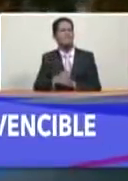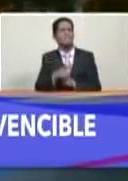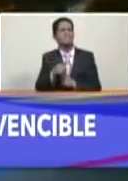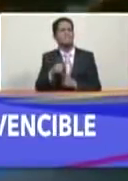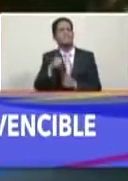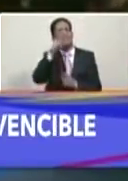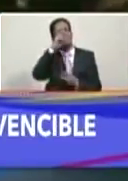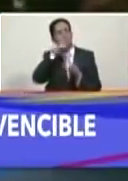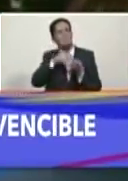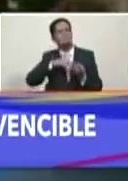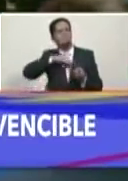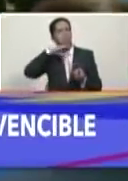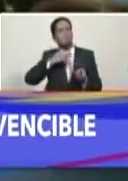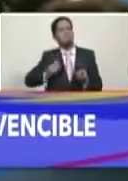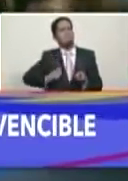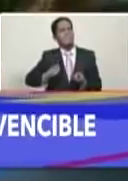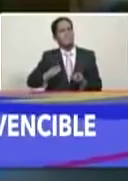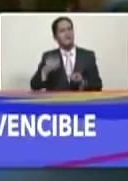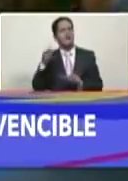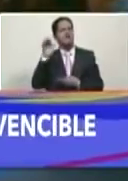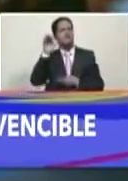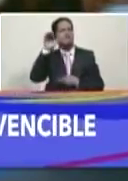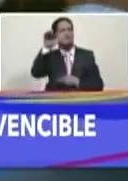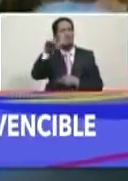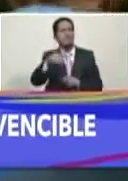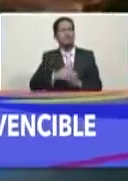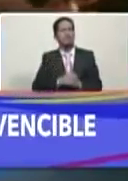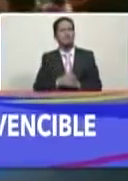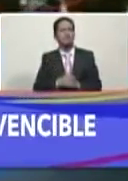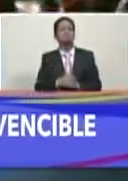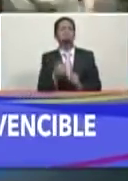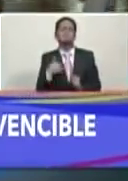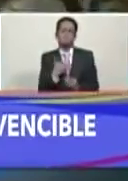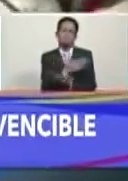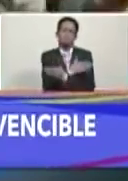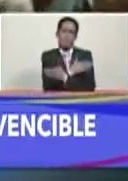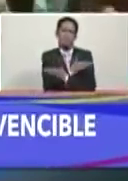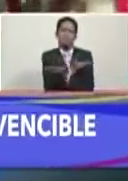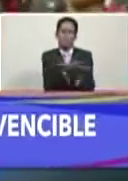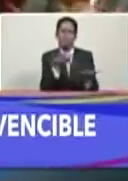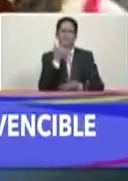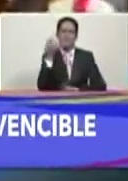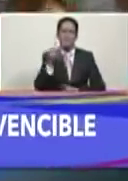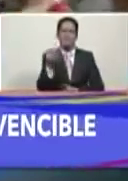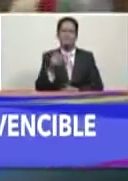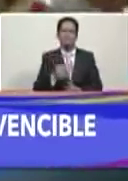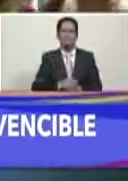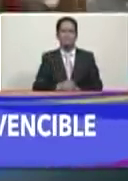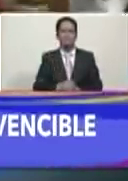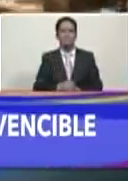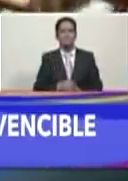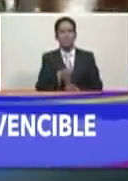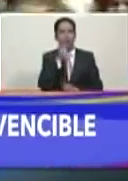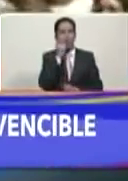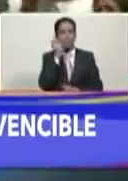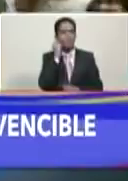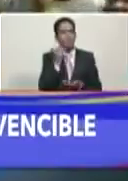esperanzas, de vida, de futuro. Los felicito de verdad, muchachos y muchachas.